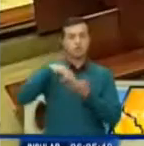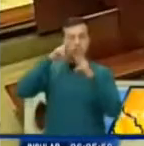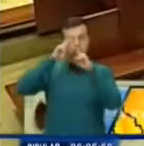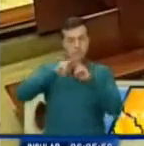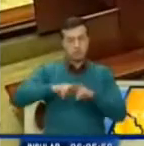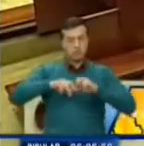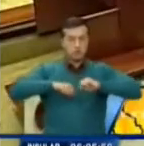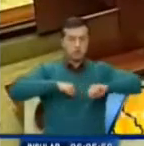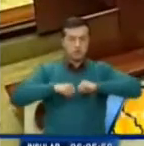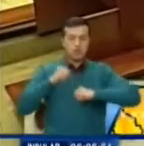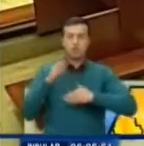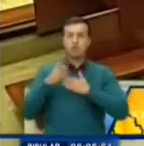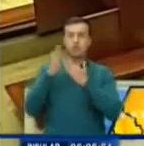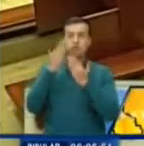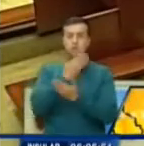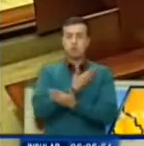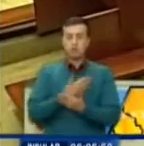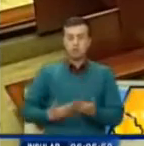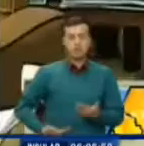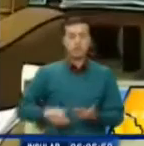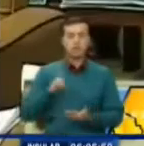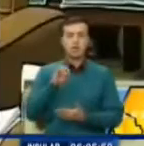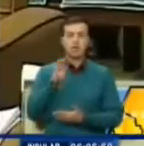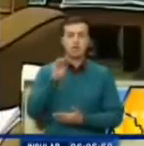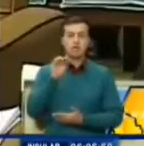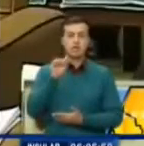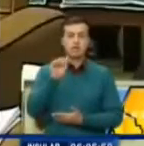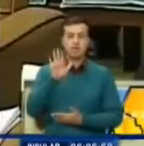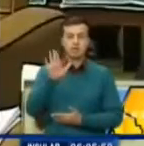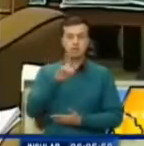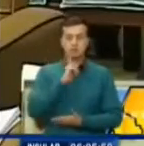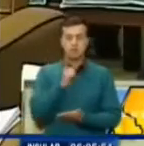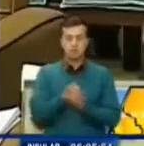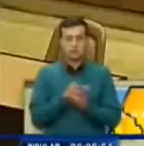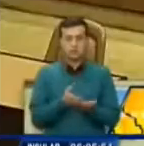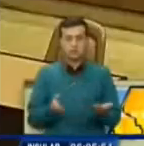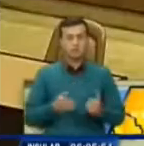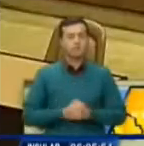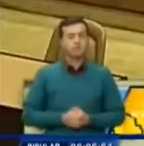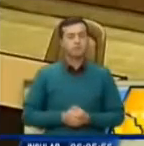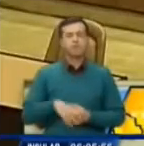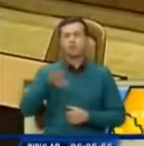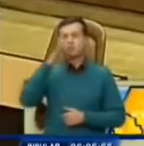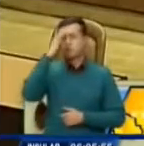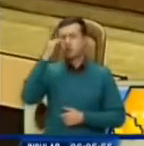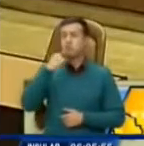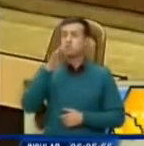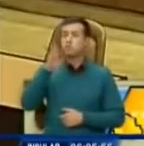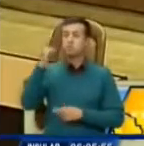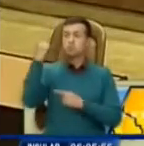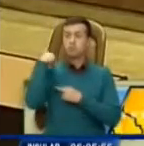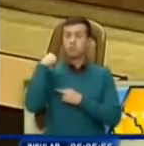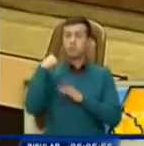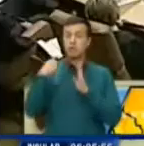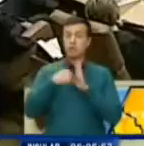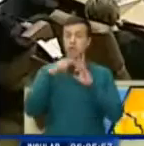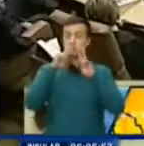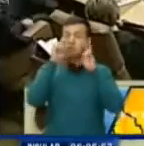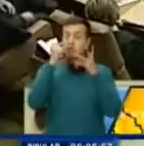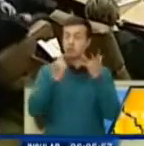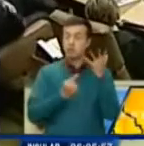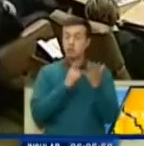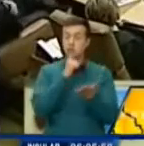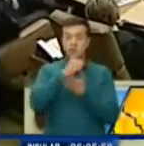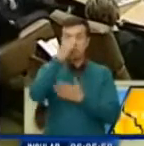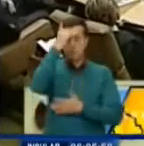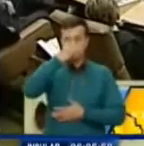del trámite de juicio político en el Congreso contra la presidenta Dilma Rousseff por el delito de responsabilidad fiscal. En una